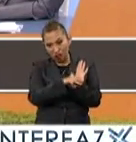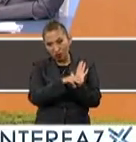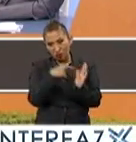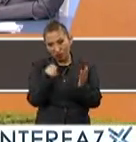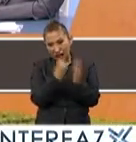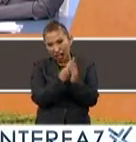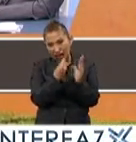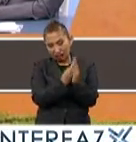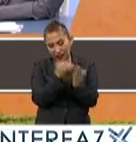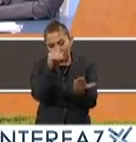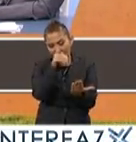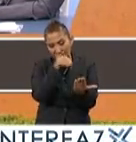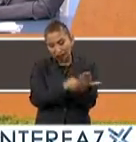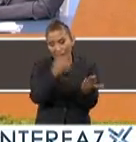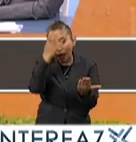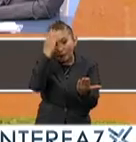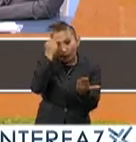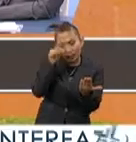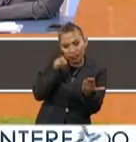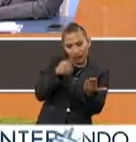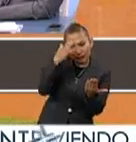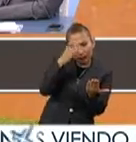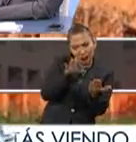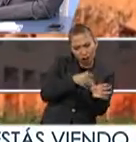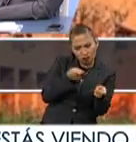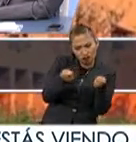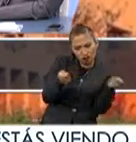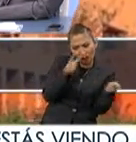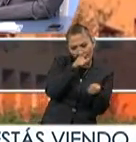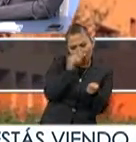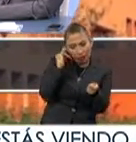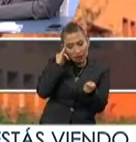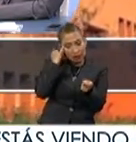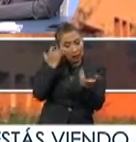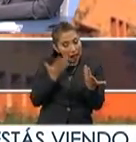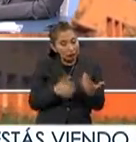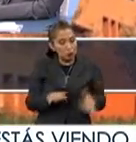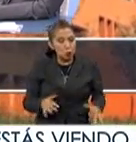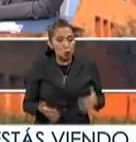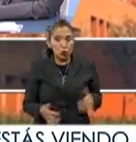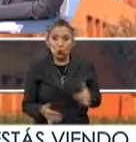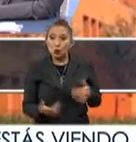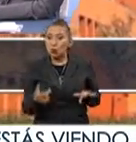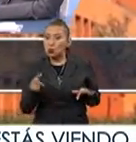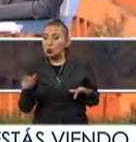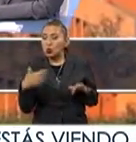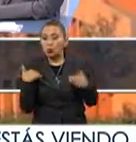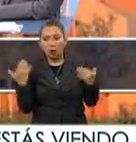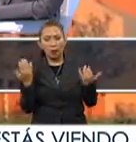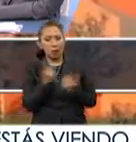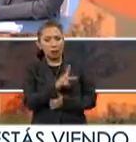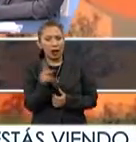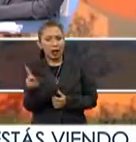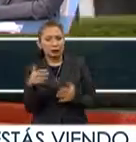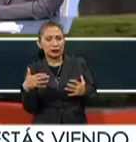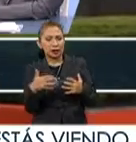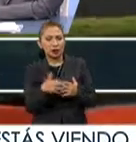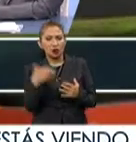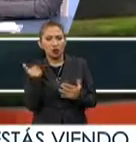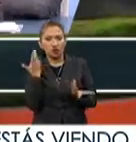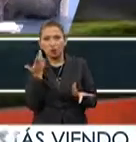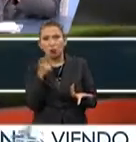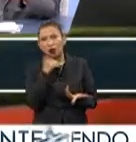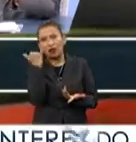comentabas, es aprender, saber, dominar una lengua indígena es totalmente equivalente a hablar cualquier